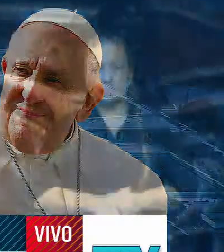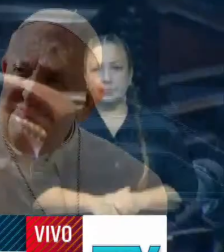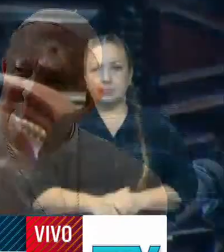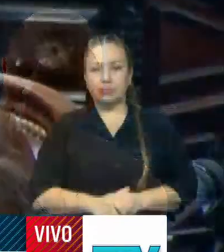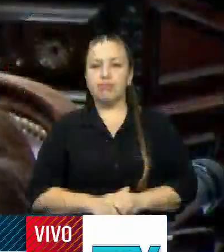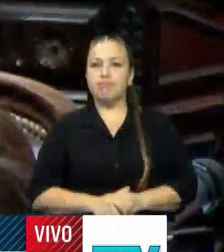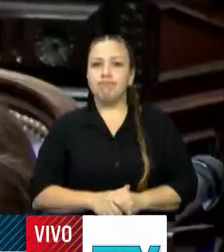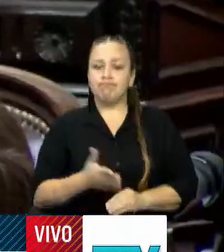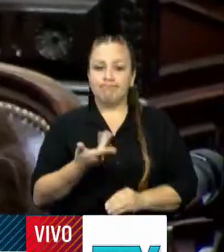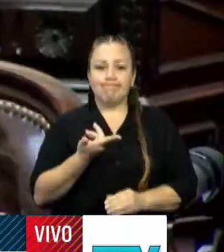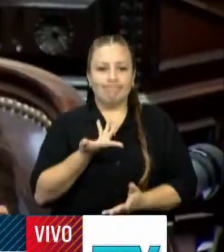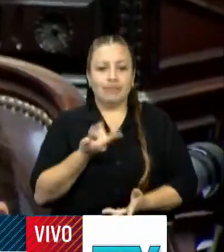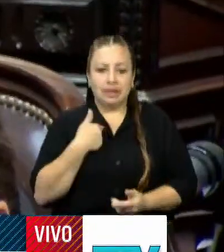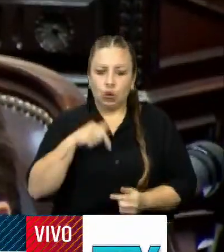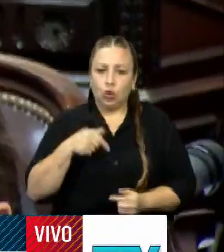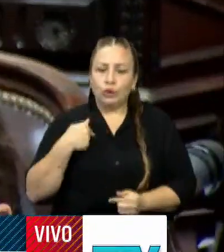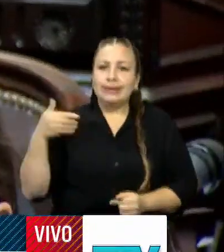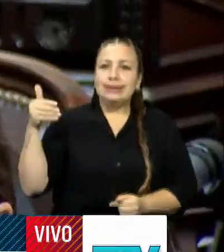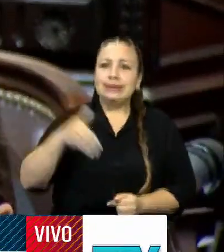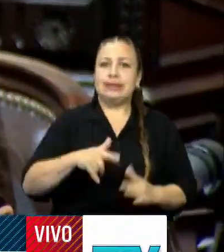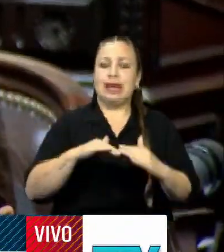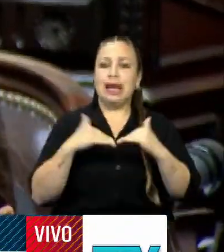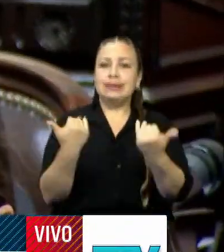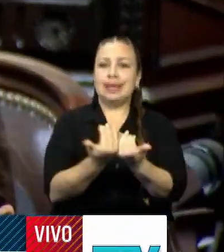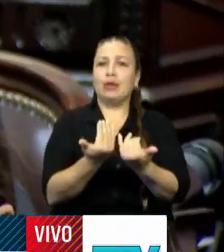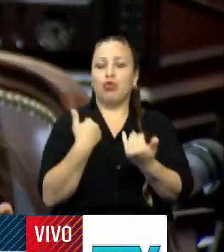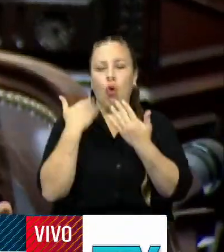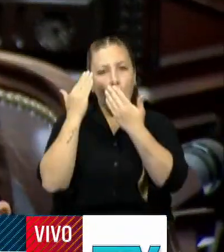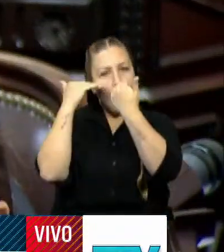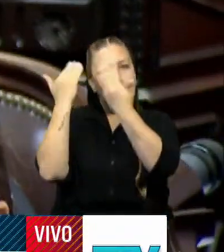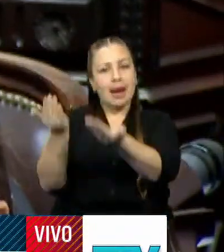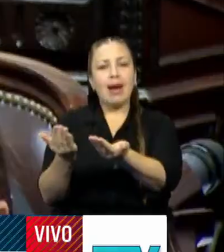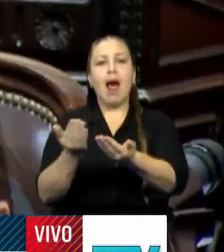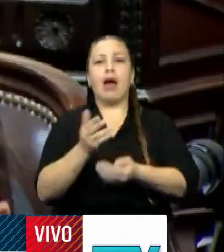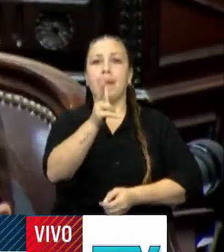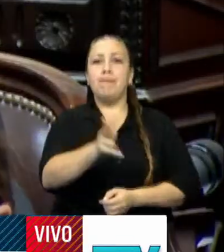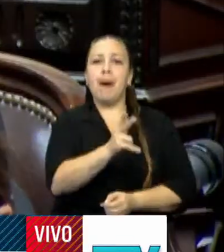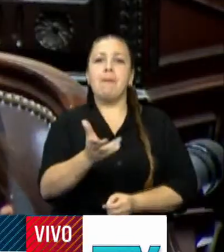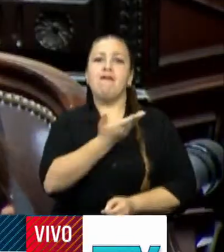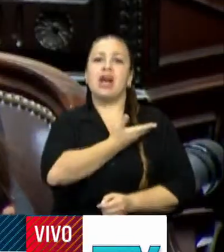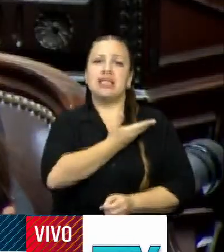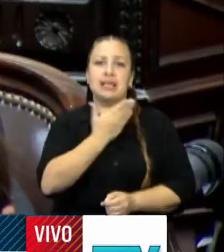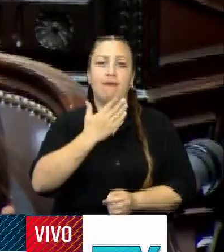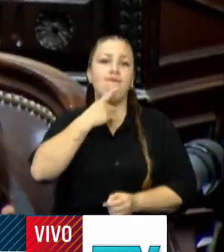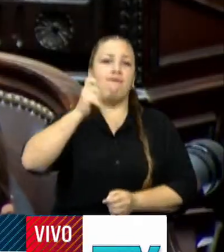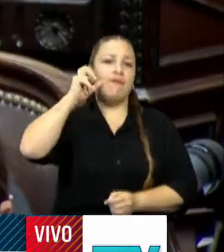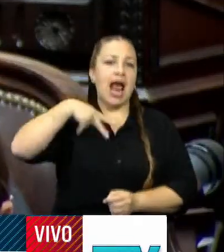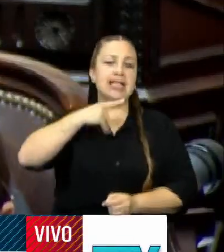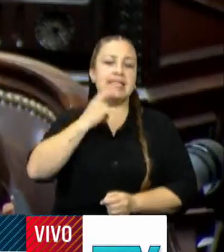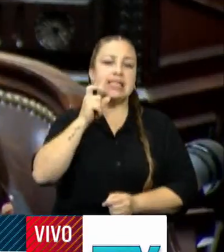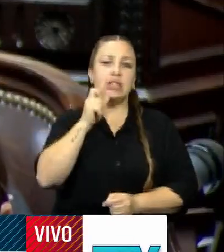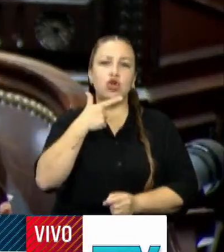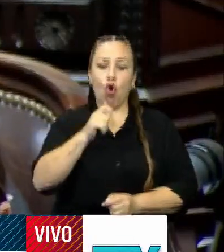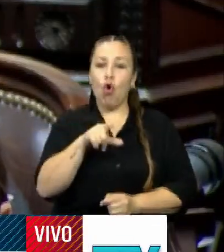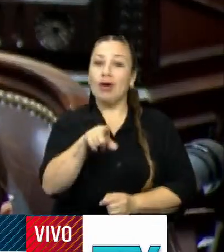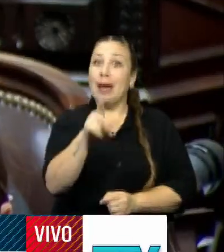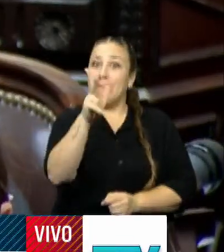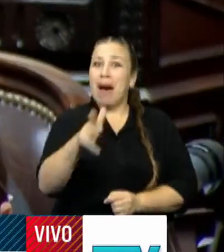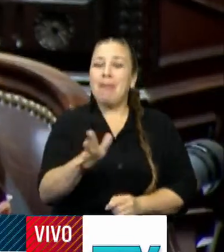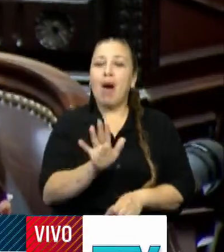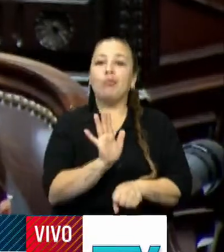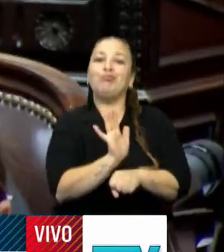Con pesar vengo hoy a este recinto a rendir homenaje al Papa Francisco, el Papa del fin del